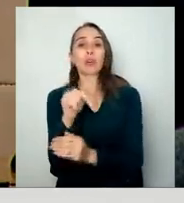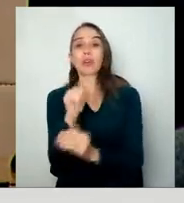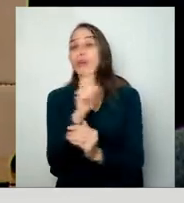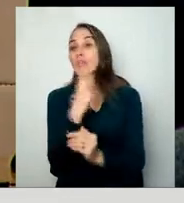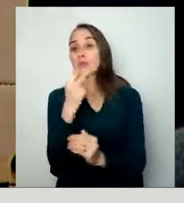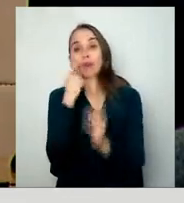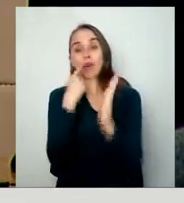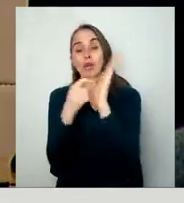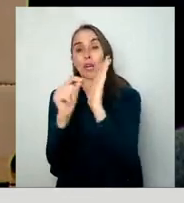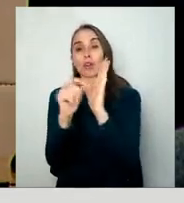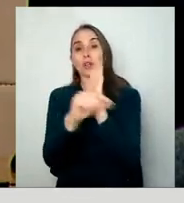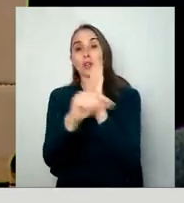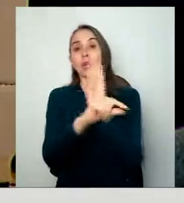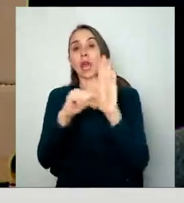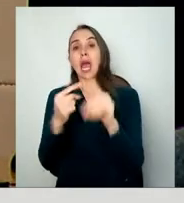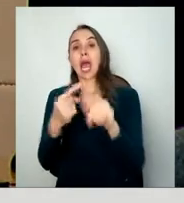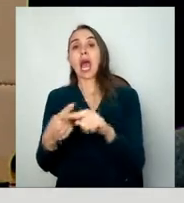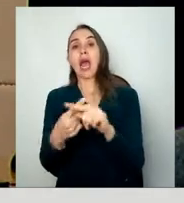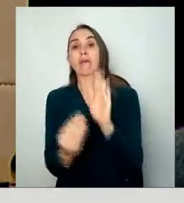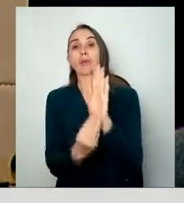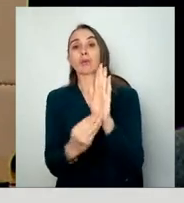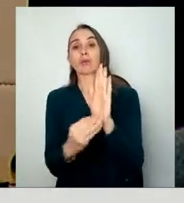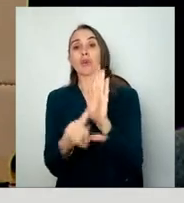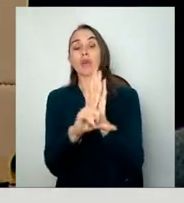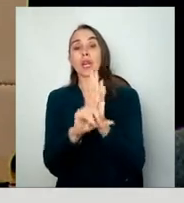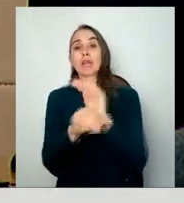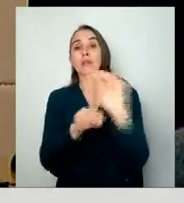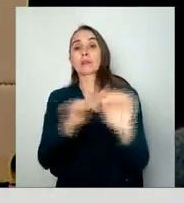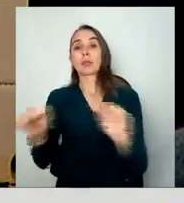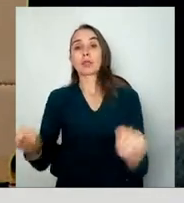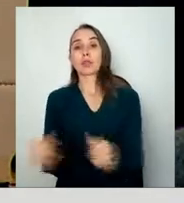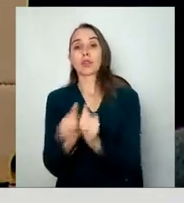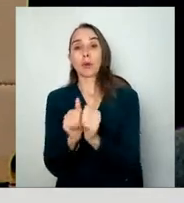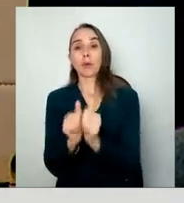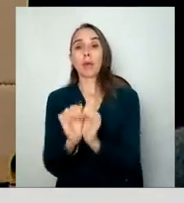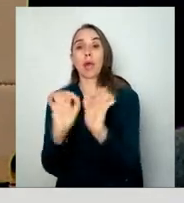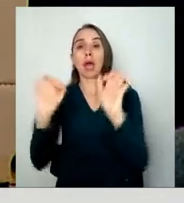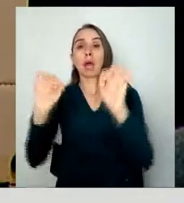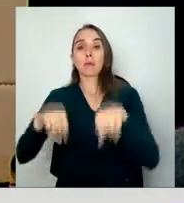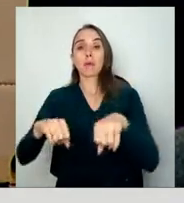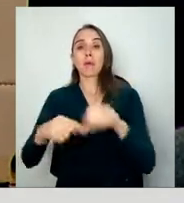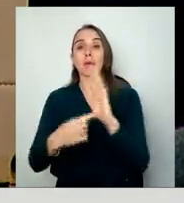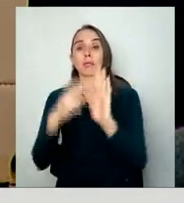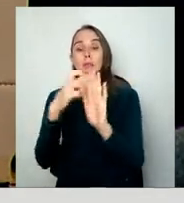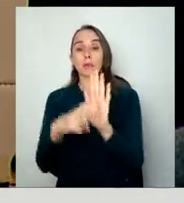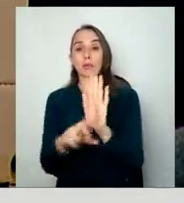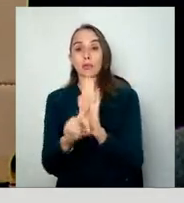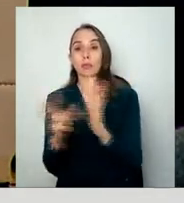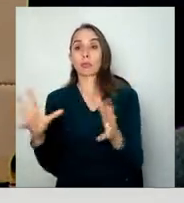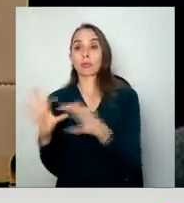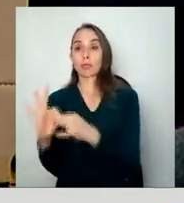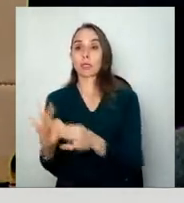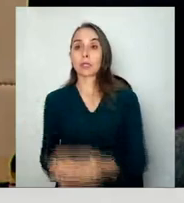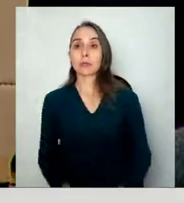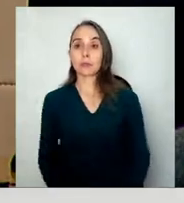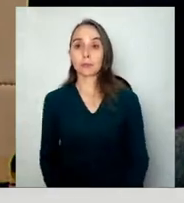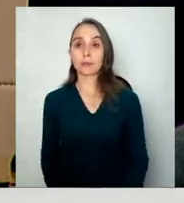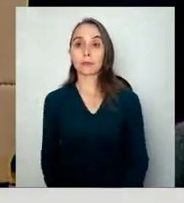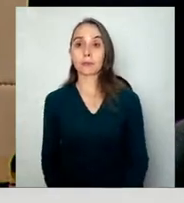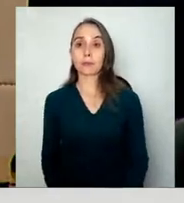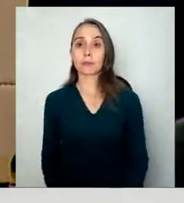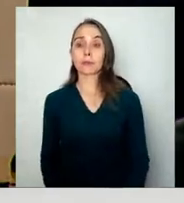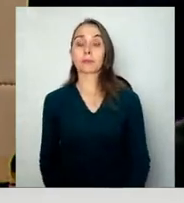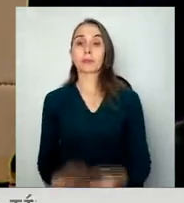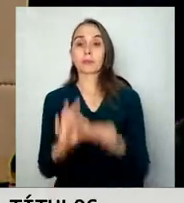cláusula Abusiva de la ley les llamo colegas a probar este proyecto Muchas gracias Gracias diputado